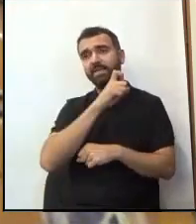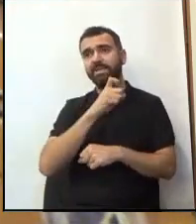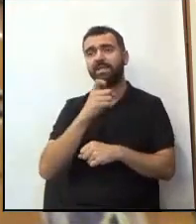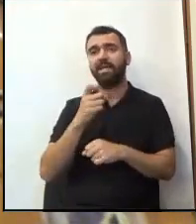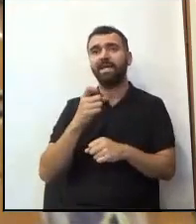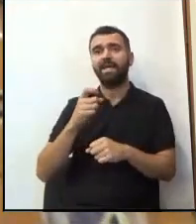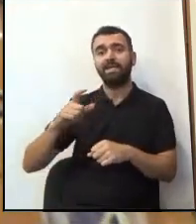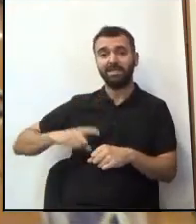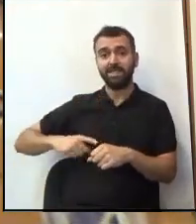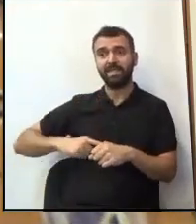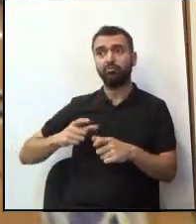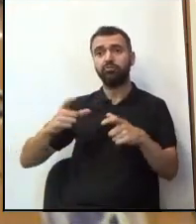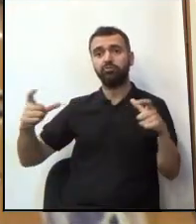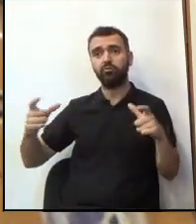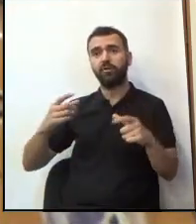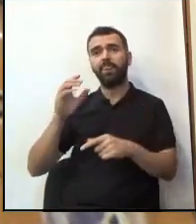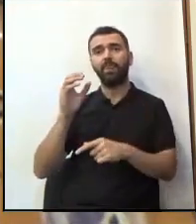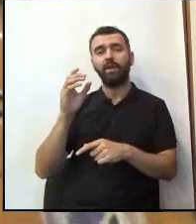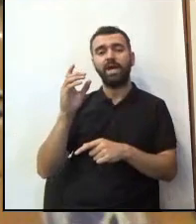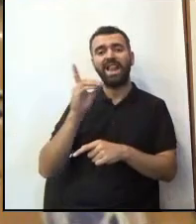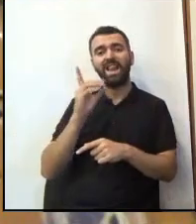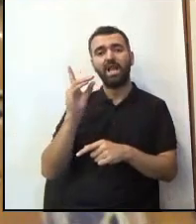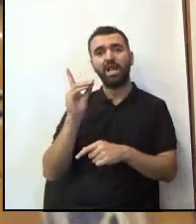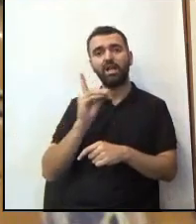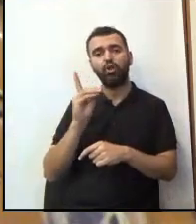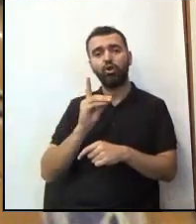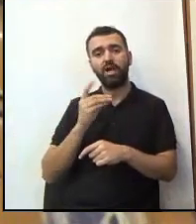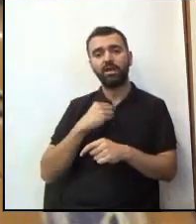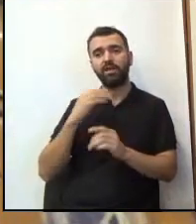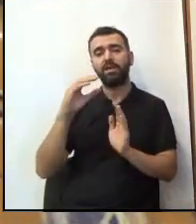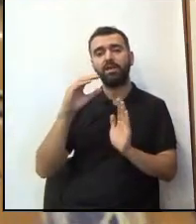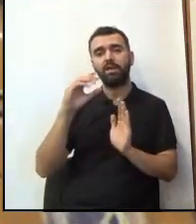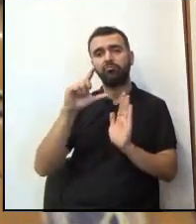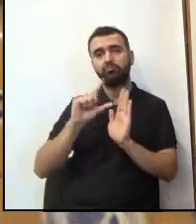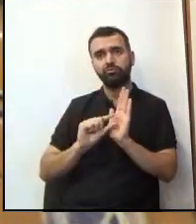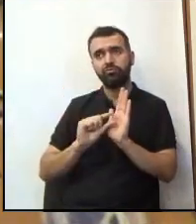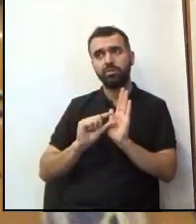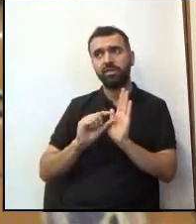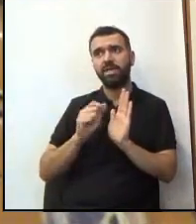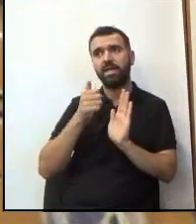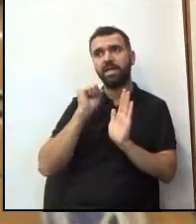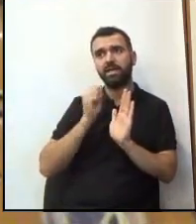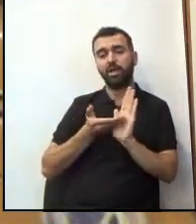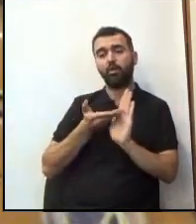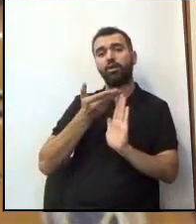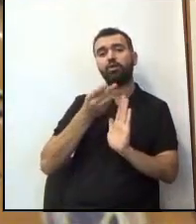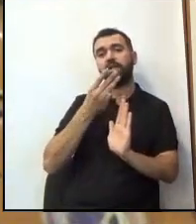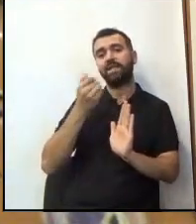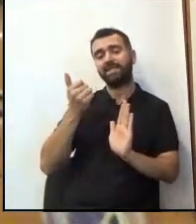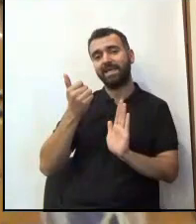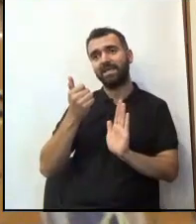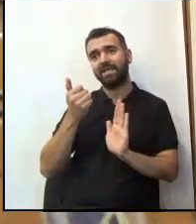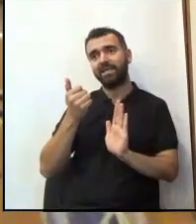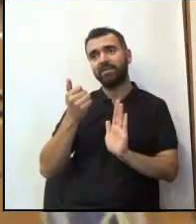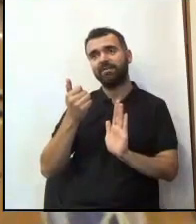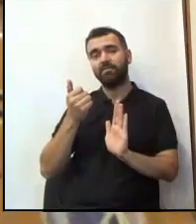dólar está bajo, pero va a aumentar estratosféricamente, yo creo, ya ayer aumentó 36 pesos, porque obviamente el dólar está, el